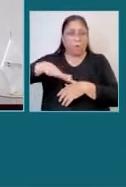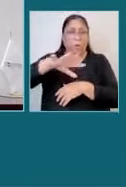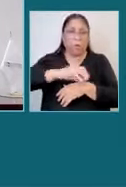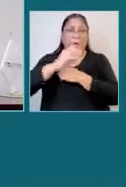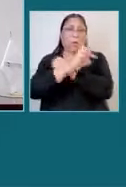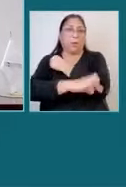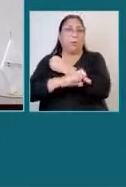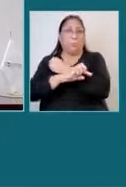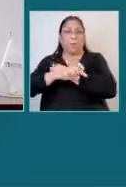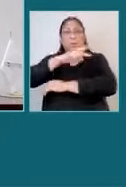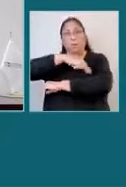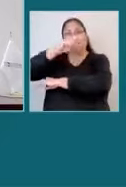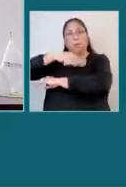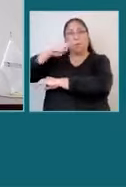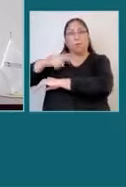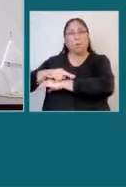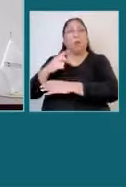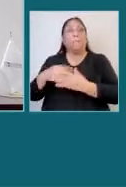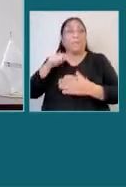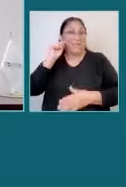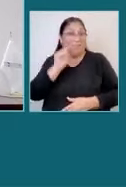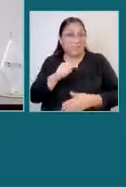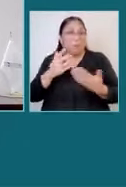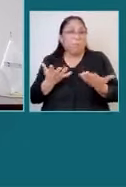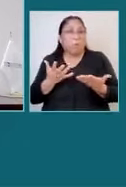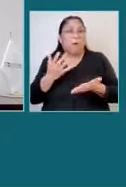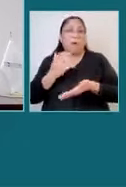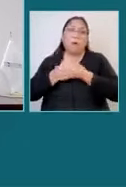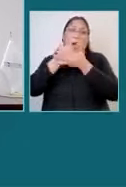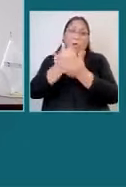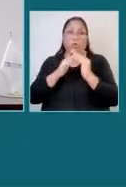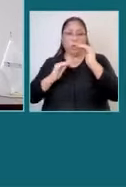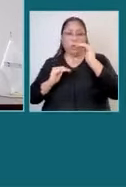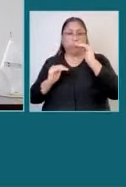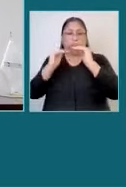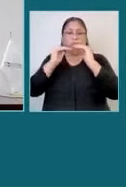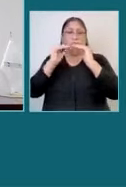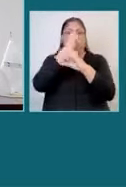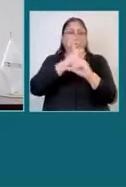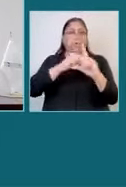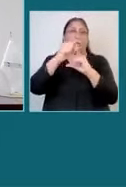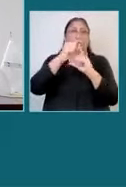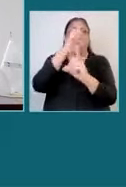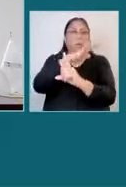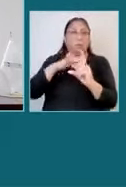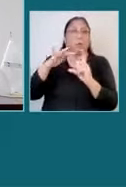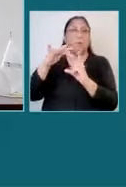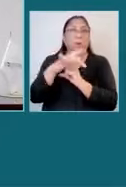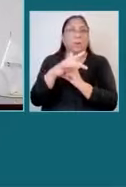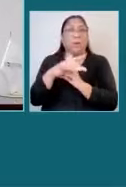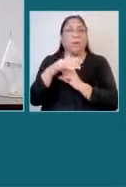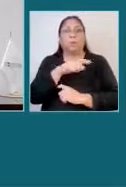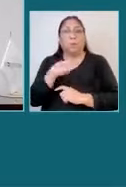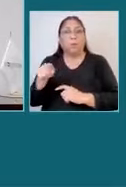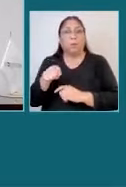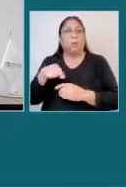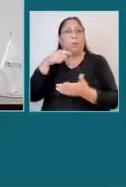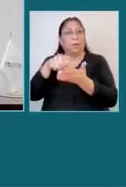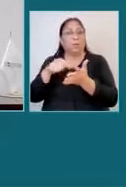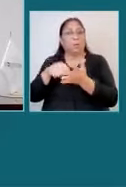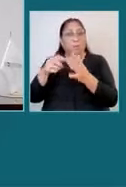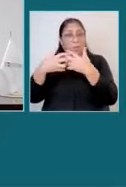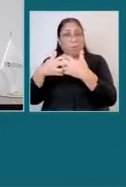país como regional, para de esta forma ayudar a cerrar las brechas sociales y ambientales que estos